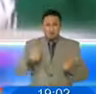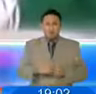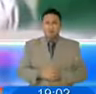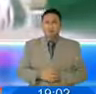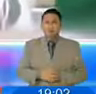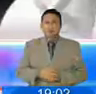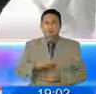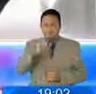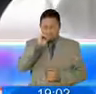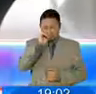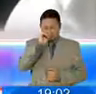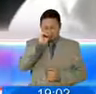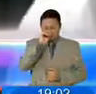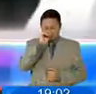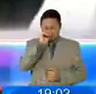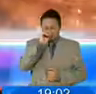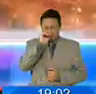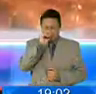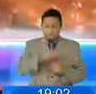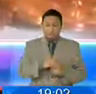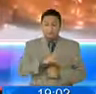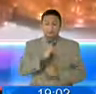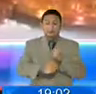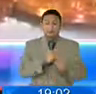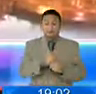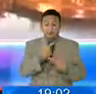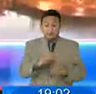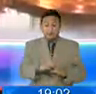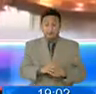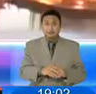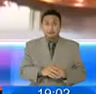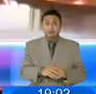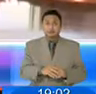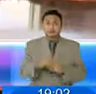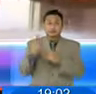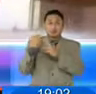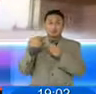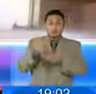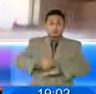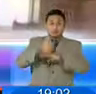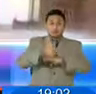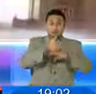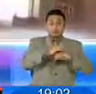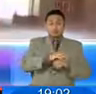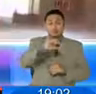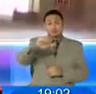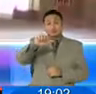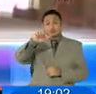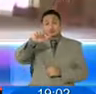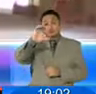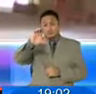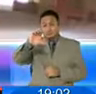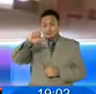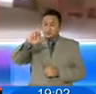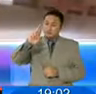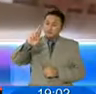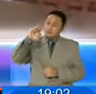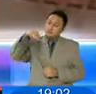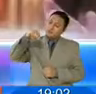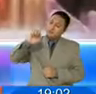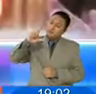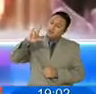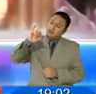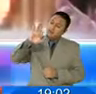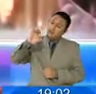causas en ese mismo año después de haber ejercido varias veces los cargos de superior de Las Carmelitas de Quito y legado provincial de en el